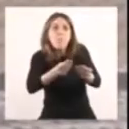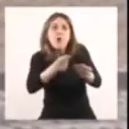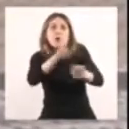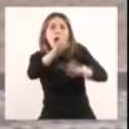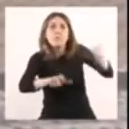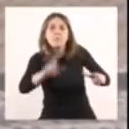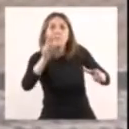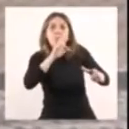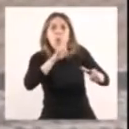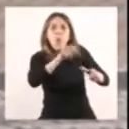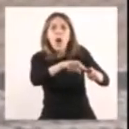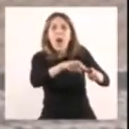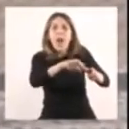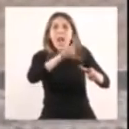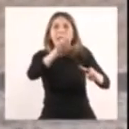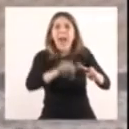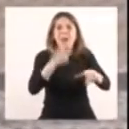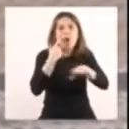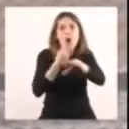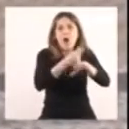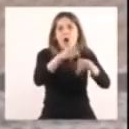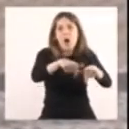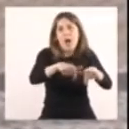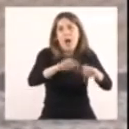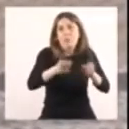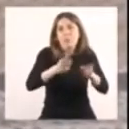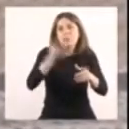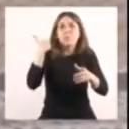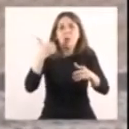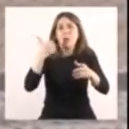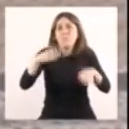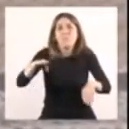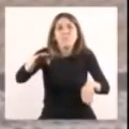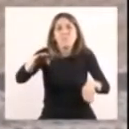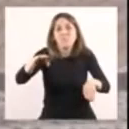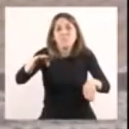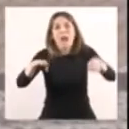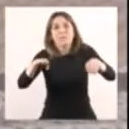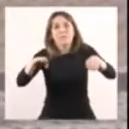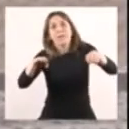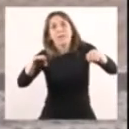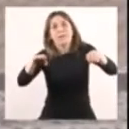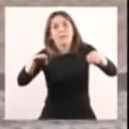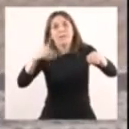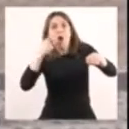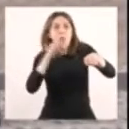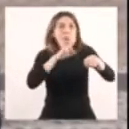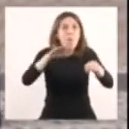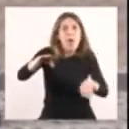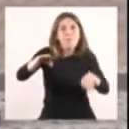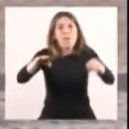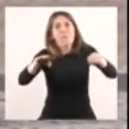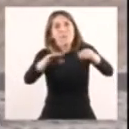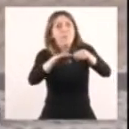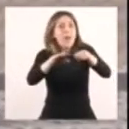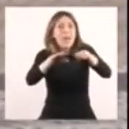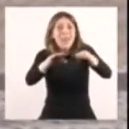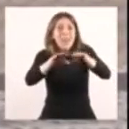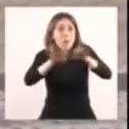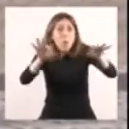las mujeres de La Rioja, como debemos generar mayor igualdad a todas las mujeres en todos los rincones del